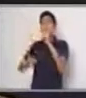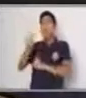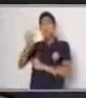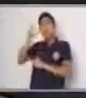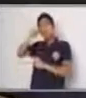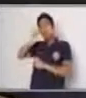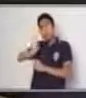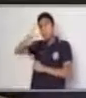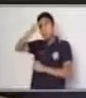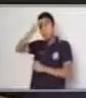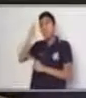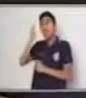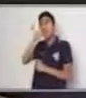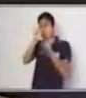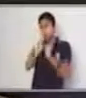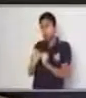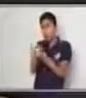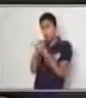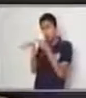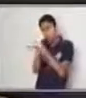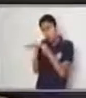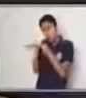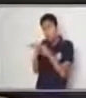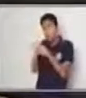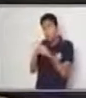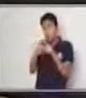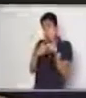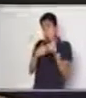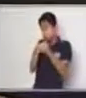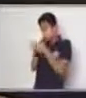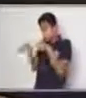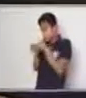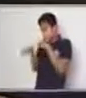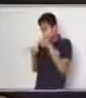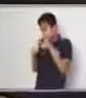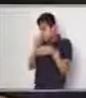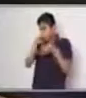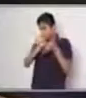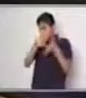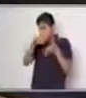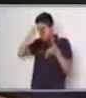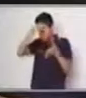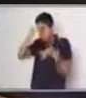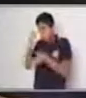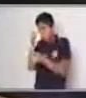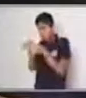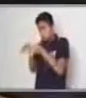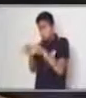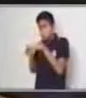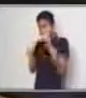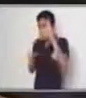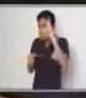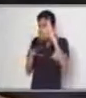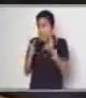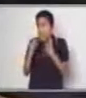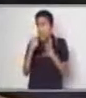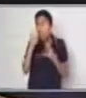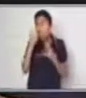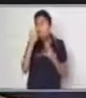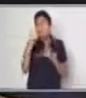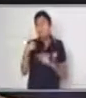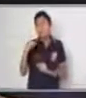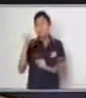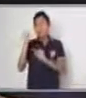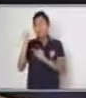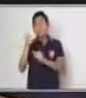es explicar. Recordemos que estamos en el mes de mayo y el día 15 es el Día de la